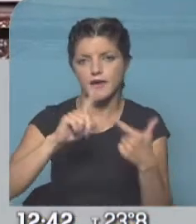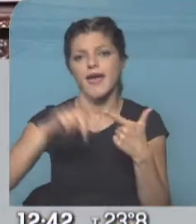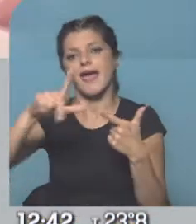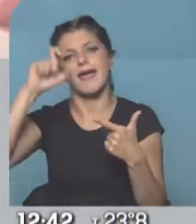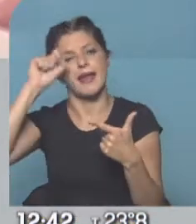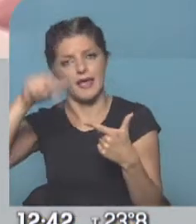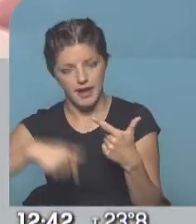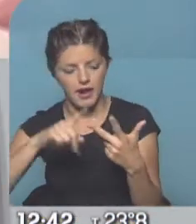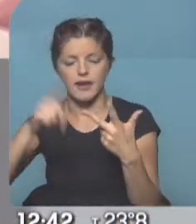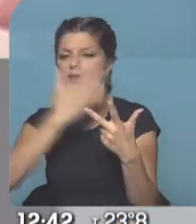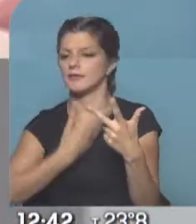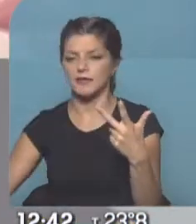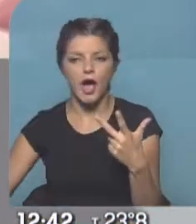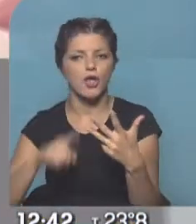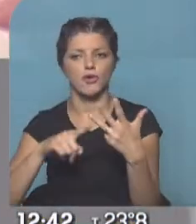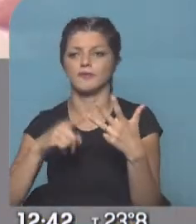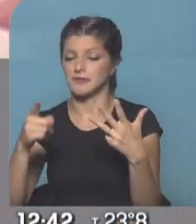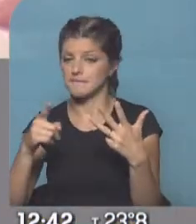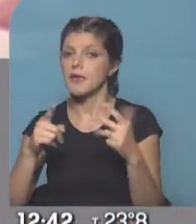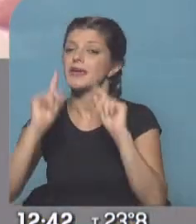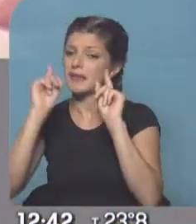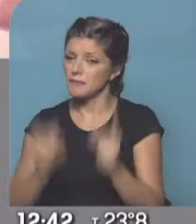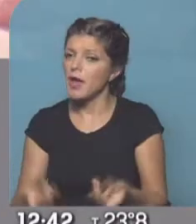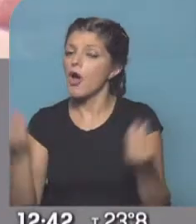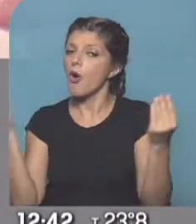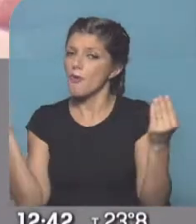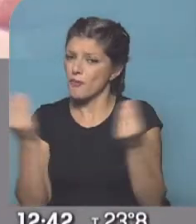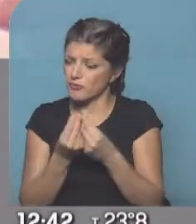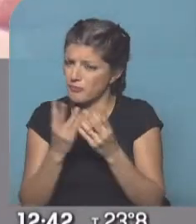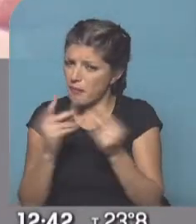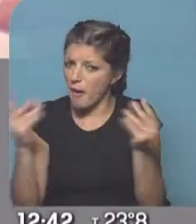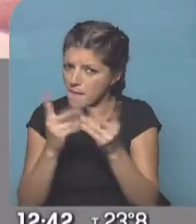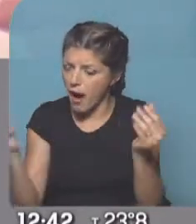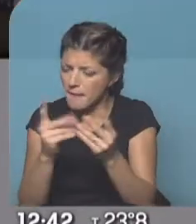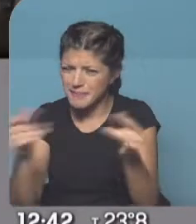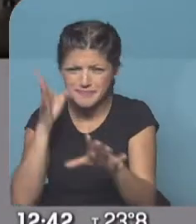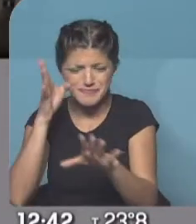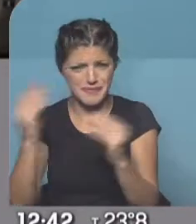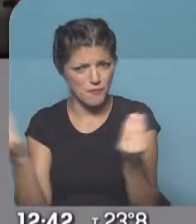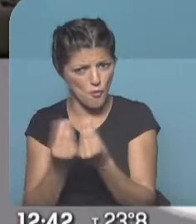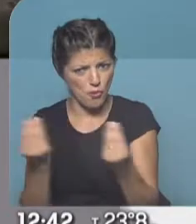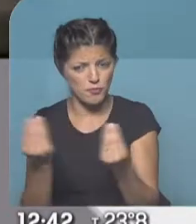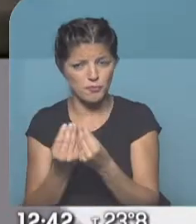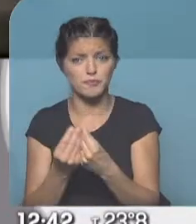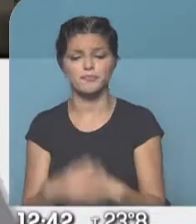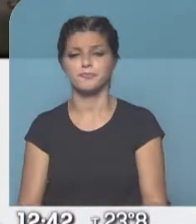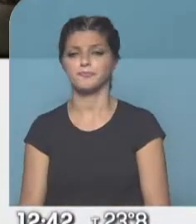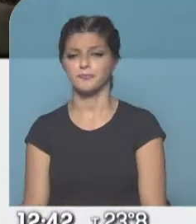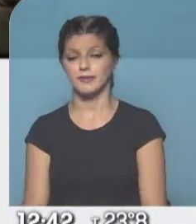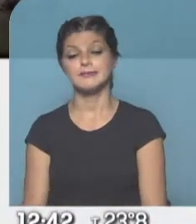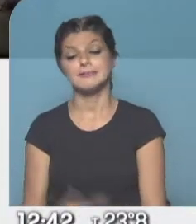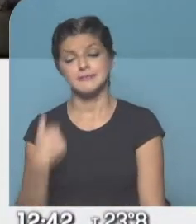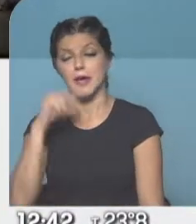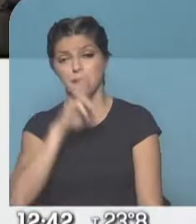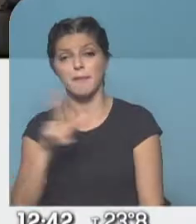Estado, y la cantidad de desaparecidos que también ha habido en cada una de esas ciudades, y ahí va a escuchar ese